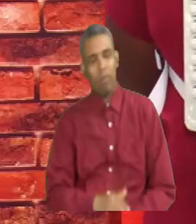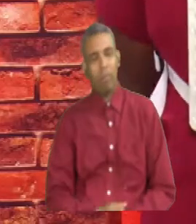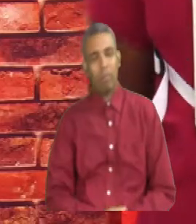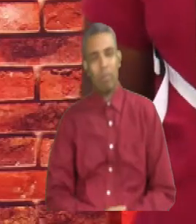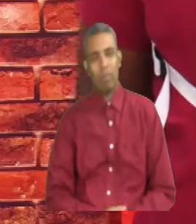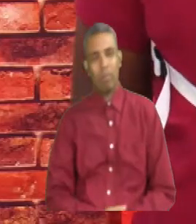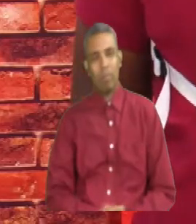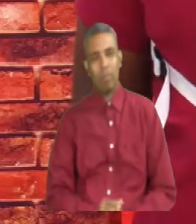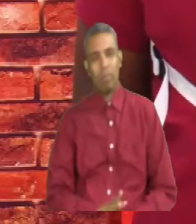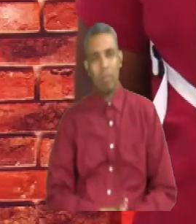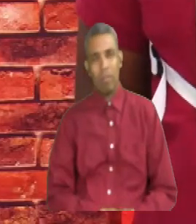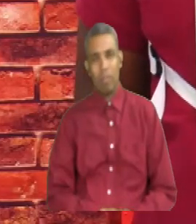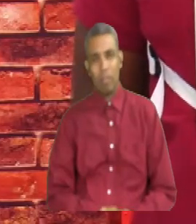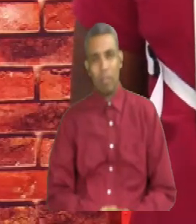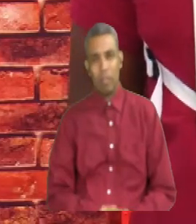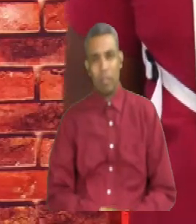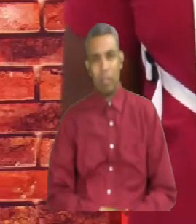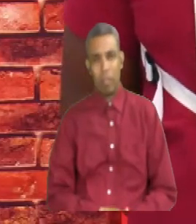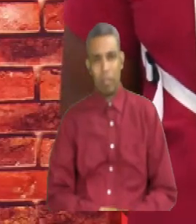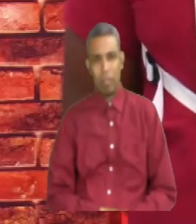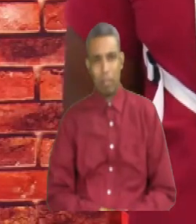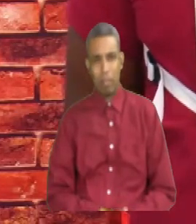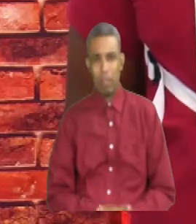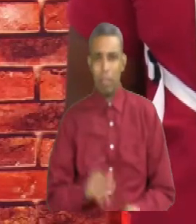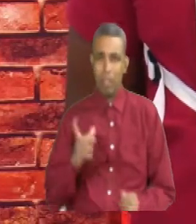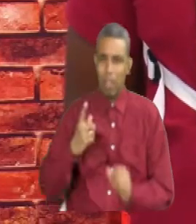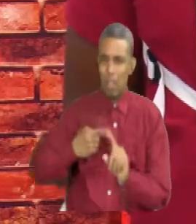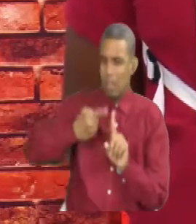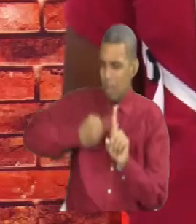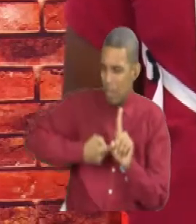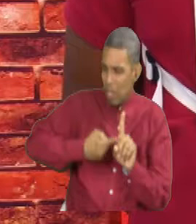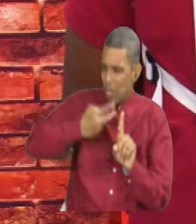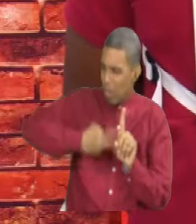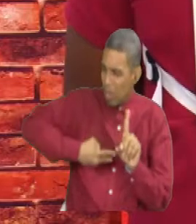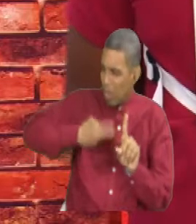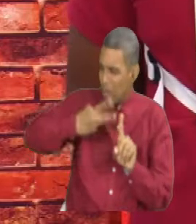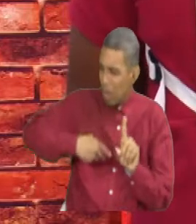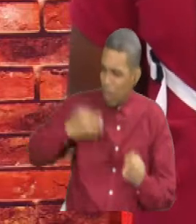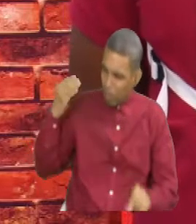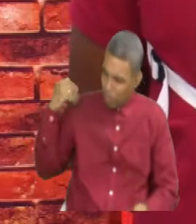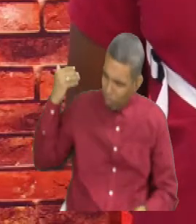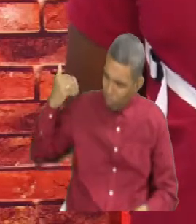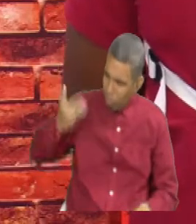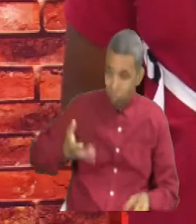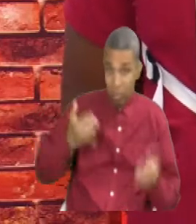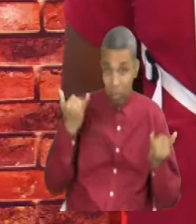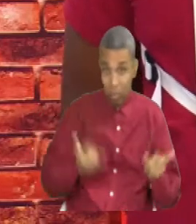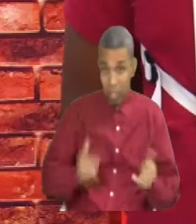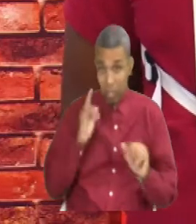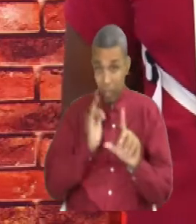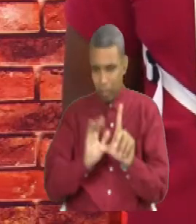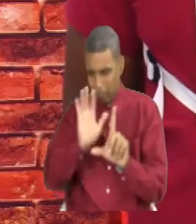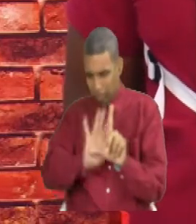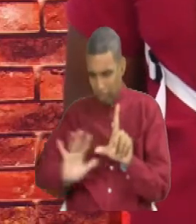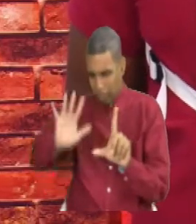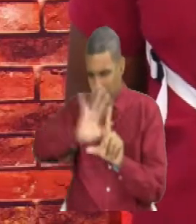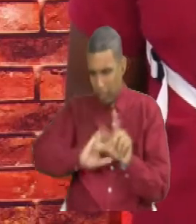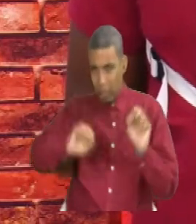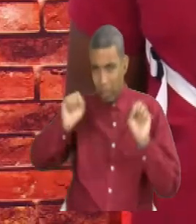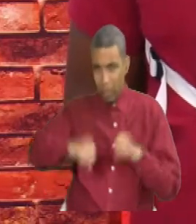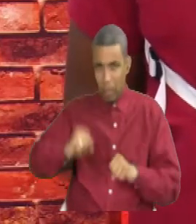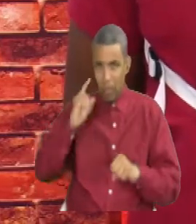este trabajo que se ha hecho durante meses. Ya hicimos el video, lo pueden conseguir en la página de